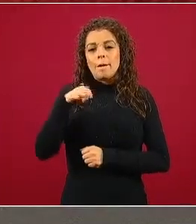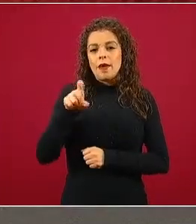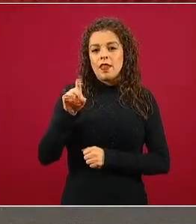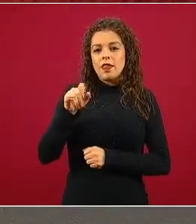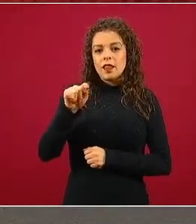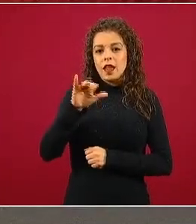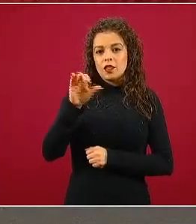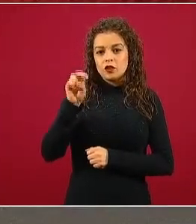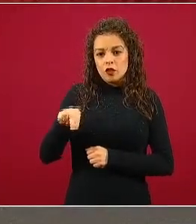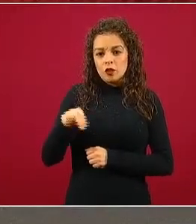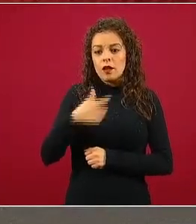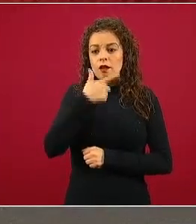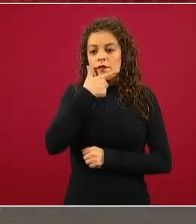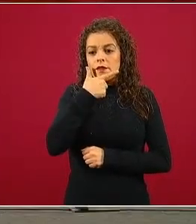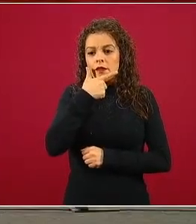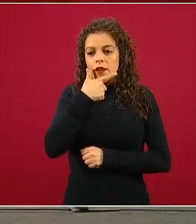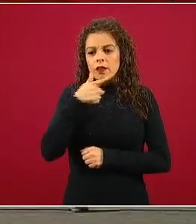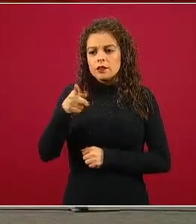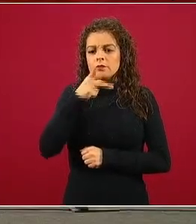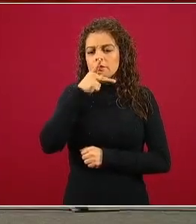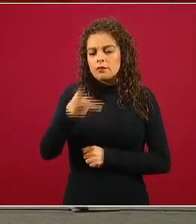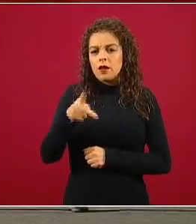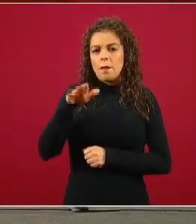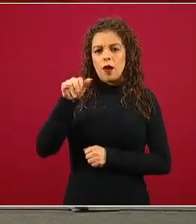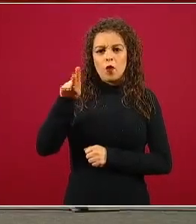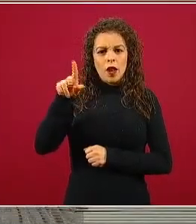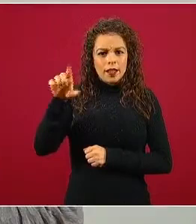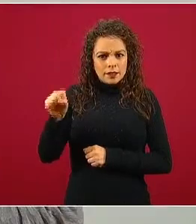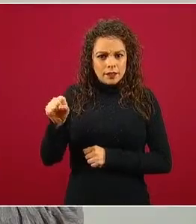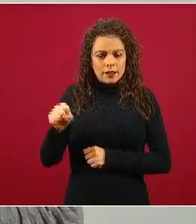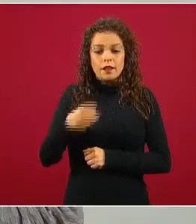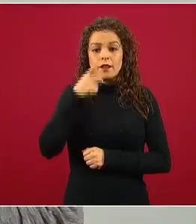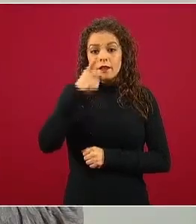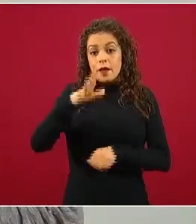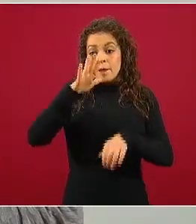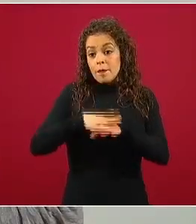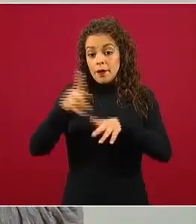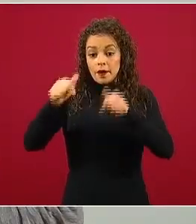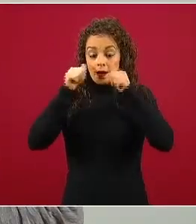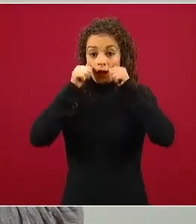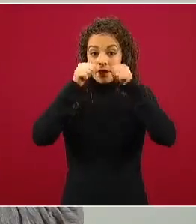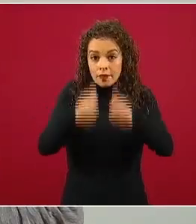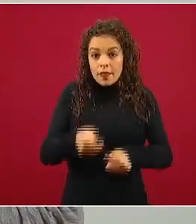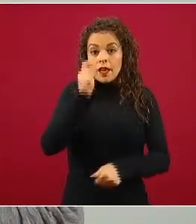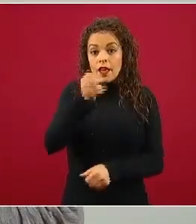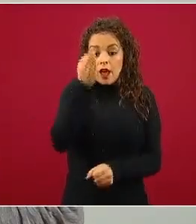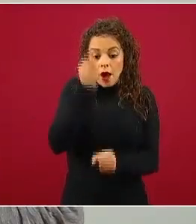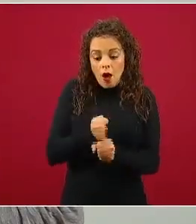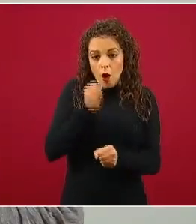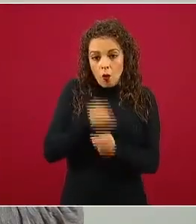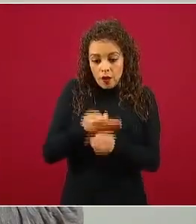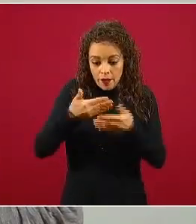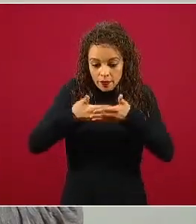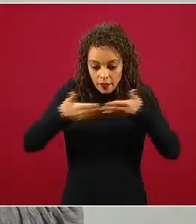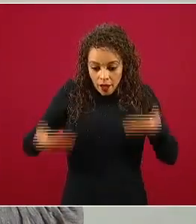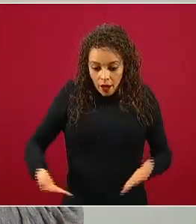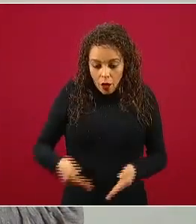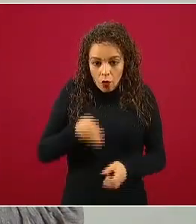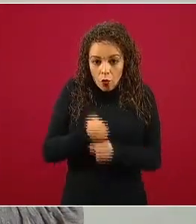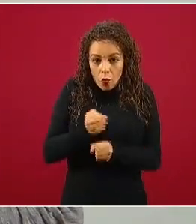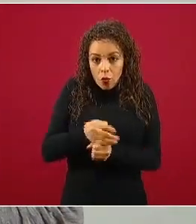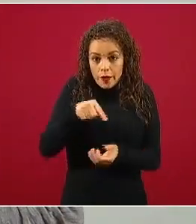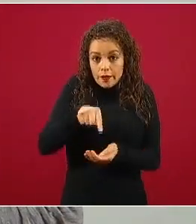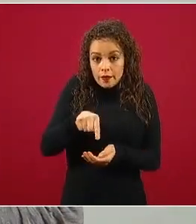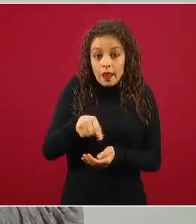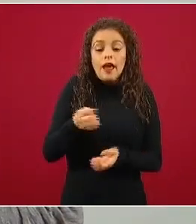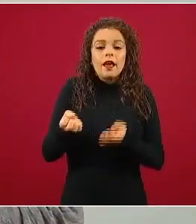es muy popular, el mindfulness, porque eso trae la atención al aquí y a la ahora, y eso puede ser como un ejercicio